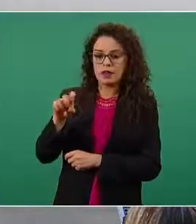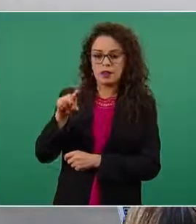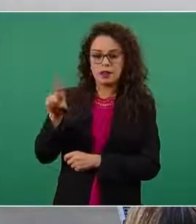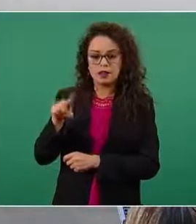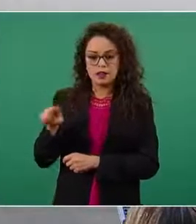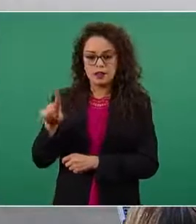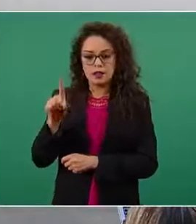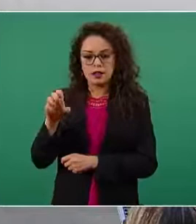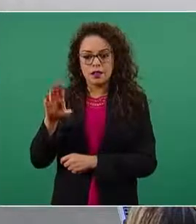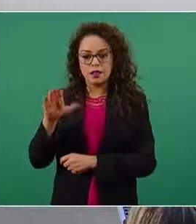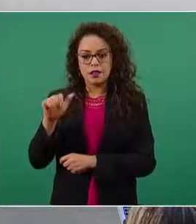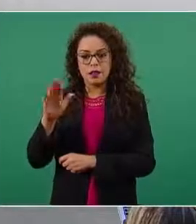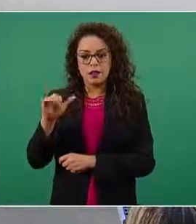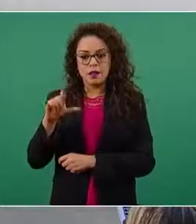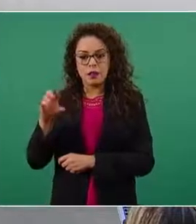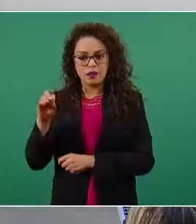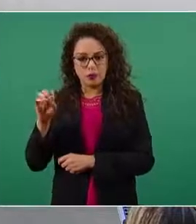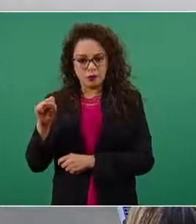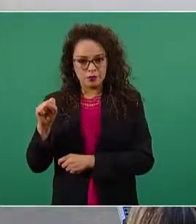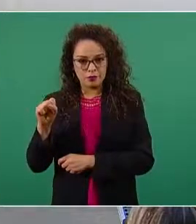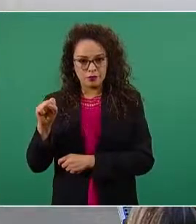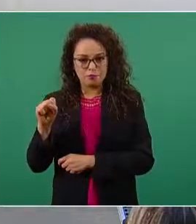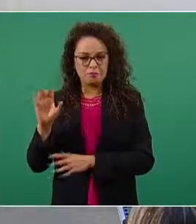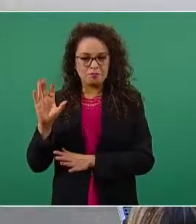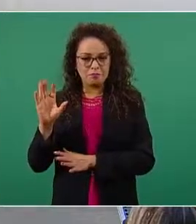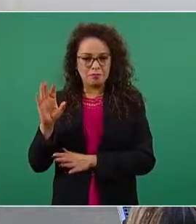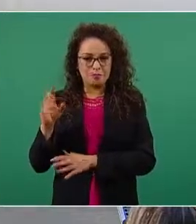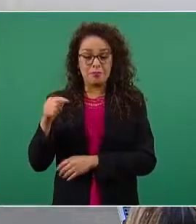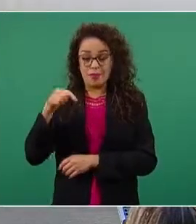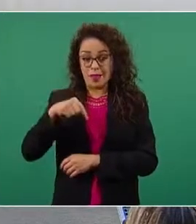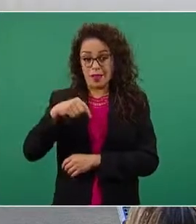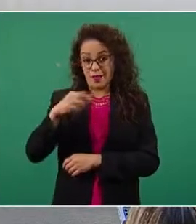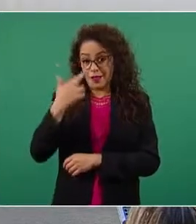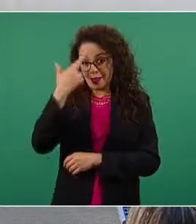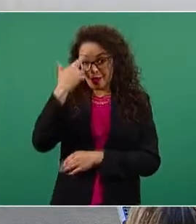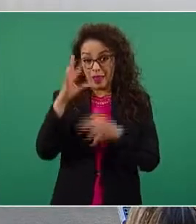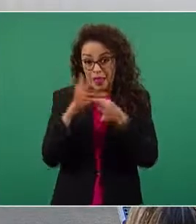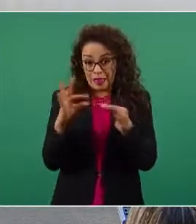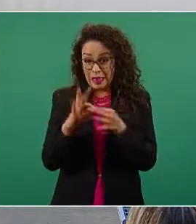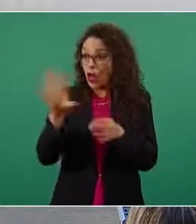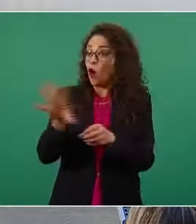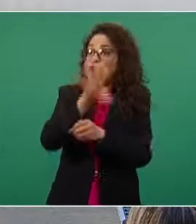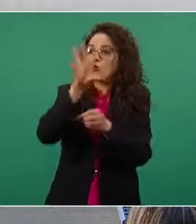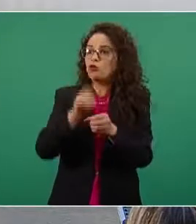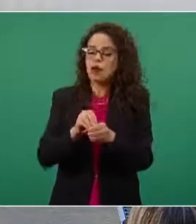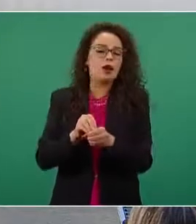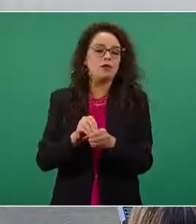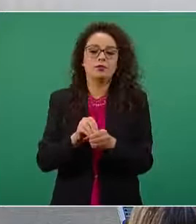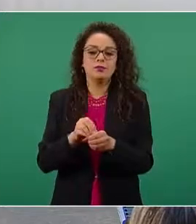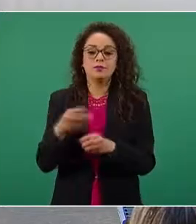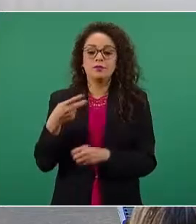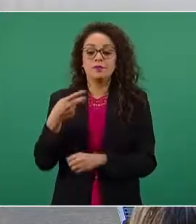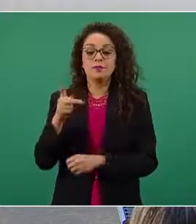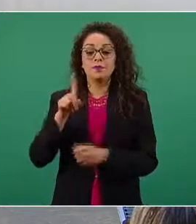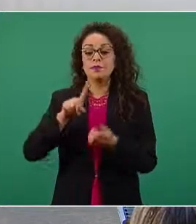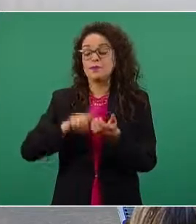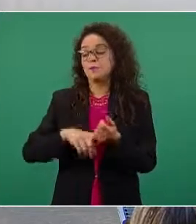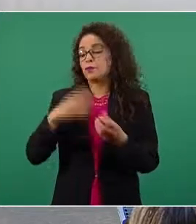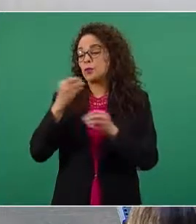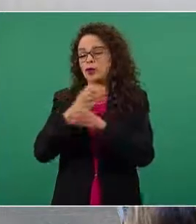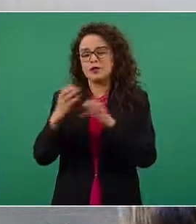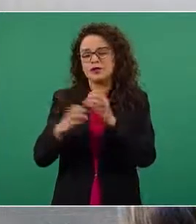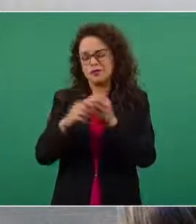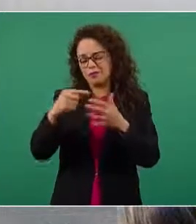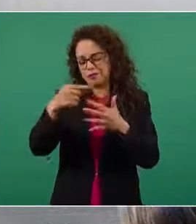No voy aquí a recorrer todo lo que sucedió. Tuvieron que ver hasta con la magia y cosas así.